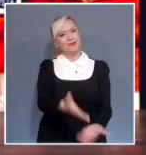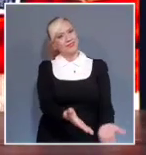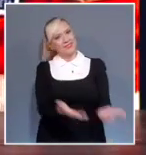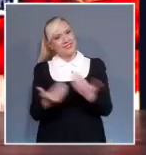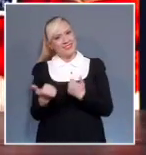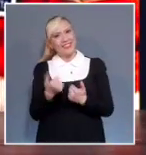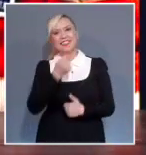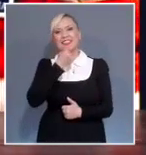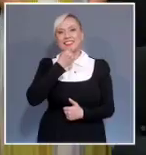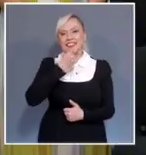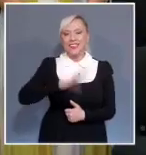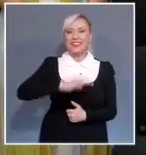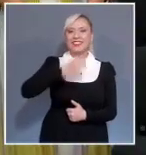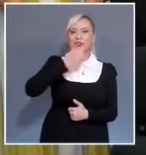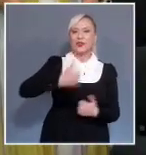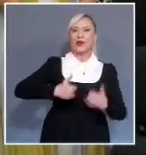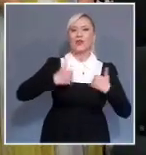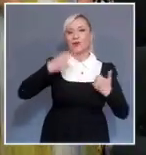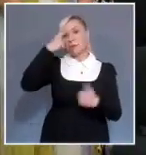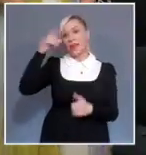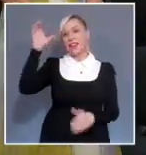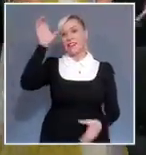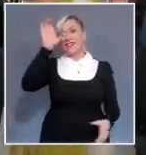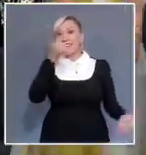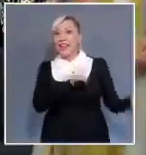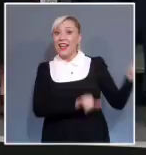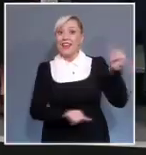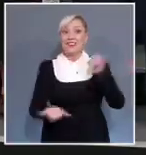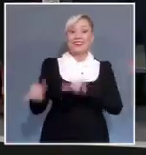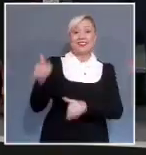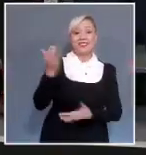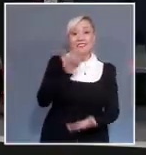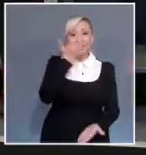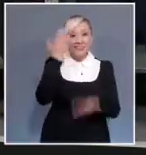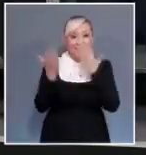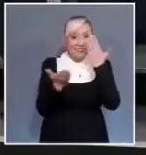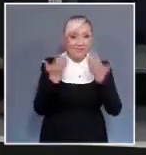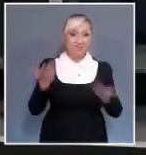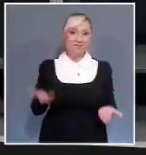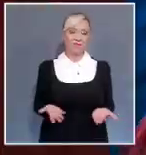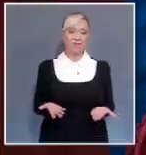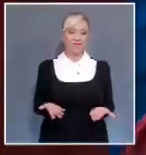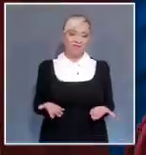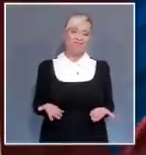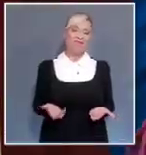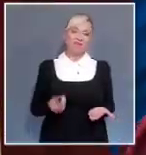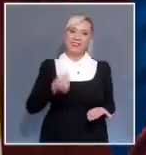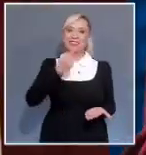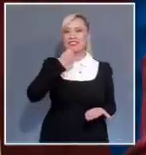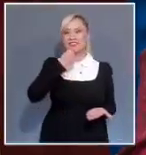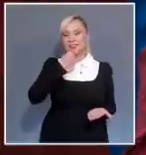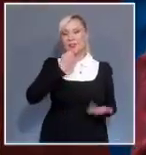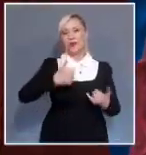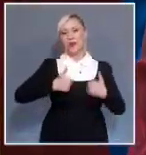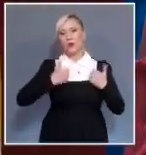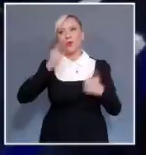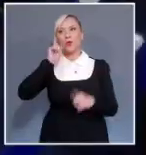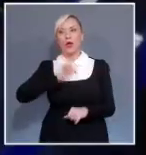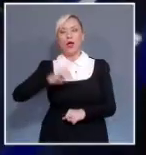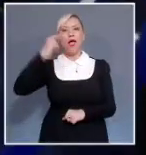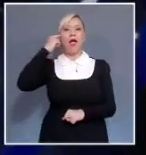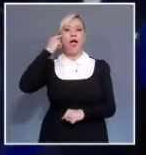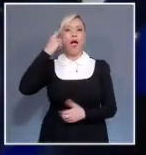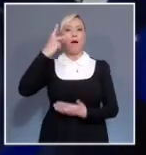en la ciencia. Para promover la actividad científica de niñas, jóvenes y mujeres, se realizará un proyecto encabezado